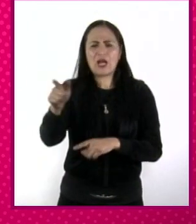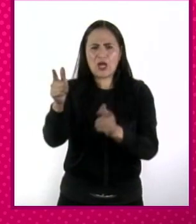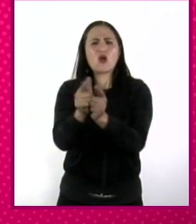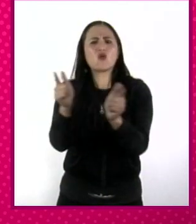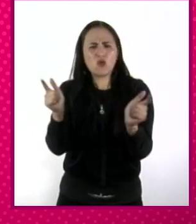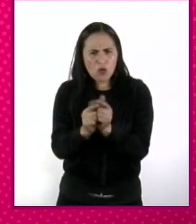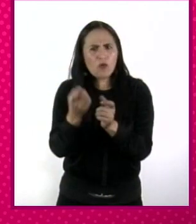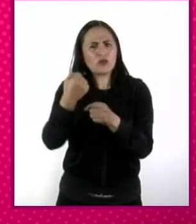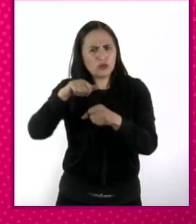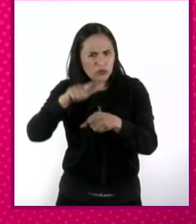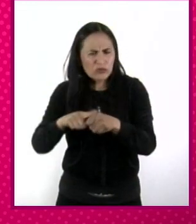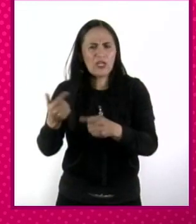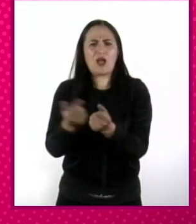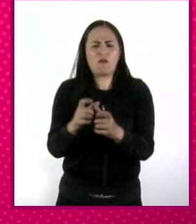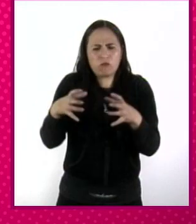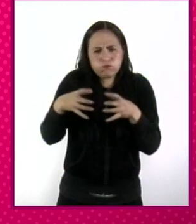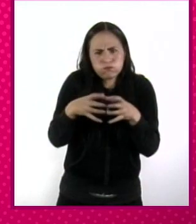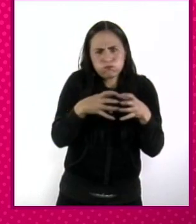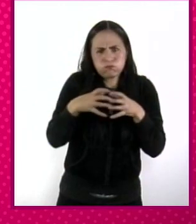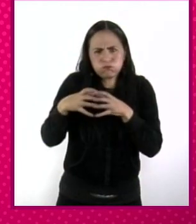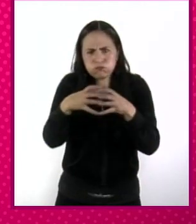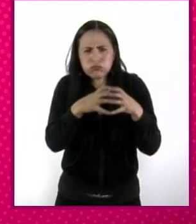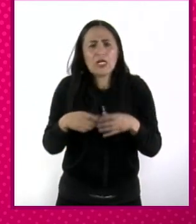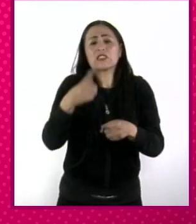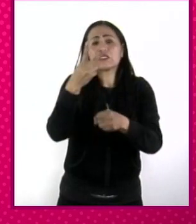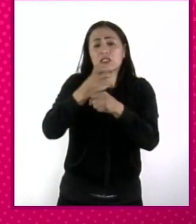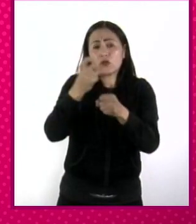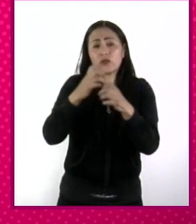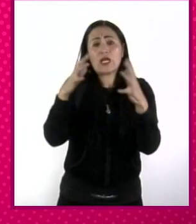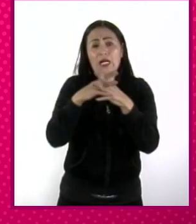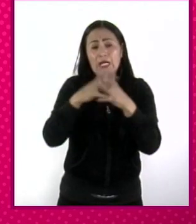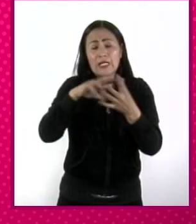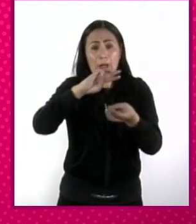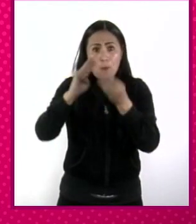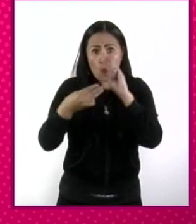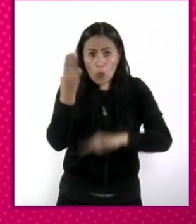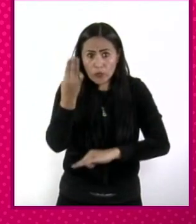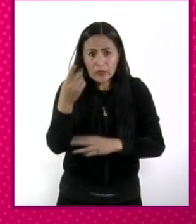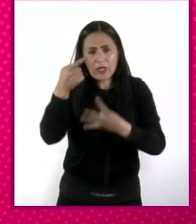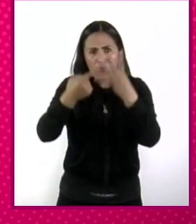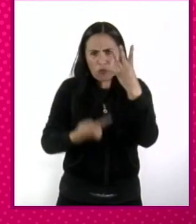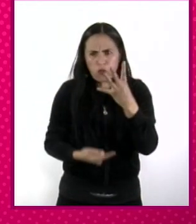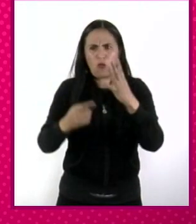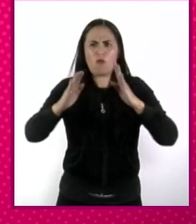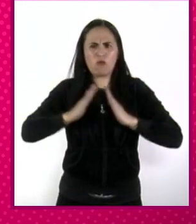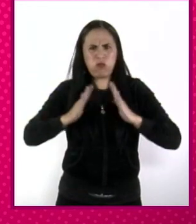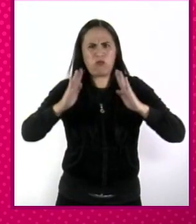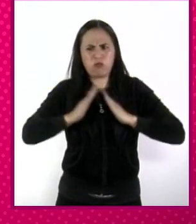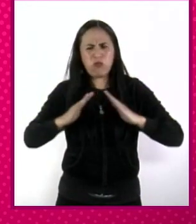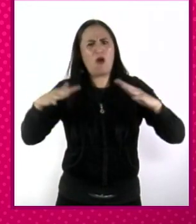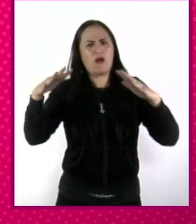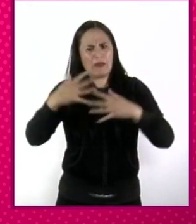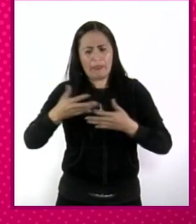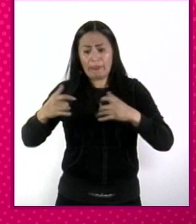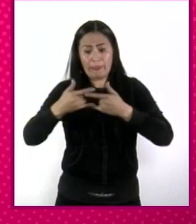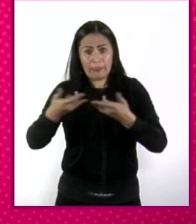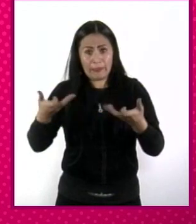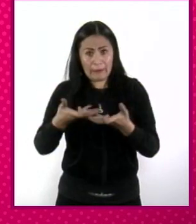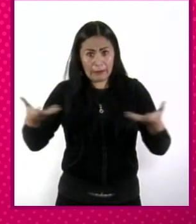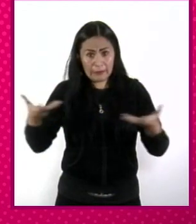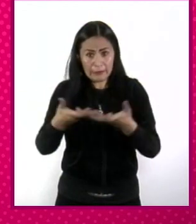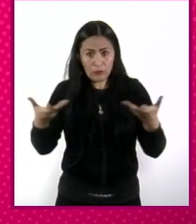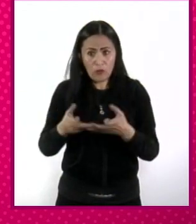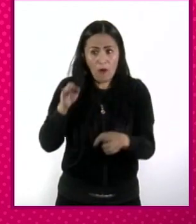sociales organizados que en el contexto de la Segunda Guerra Mundial se arman, defienden sus territorios, y que al término de la misma